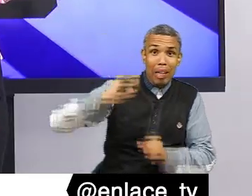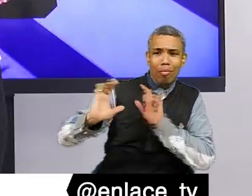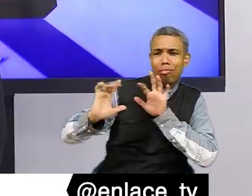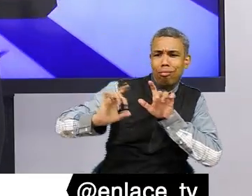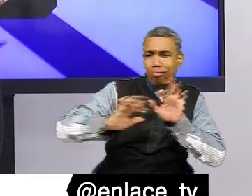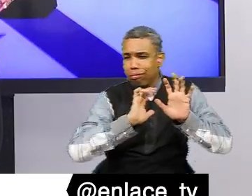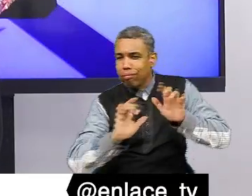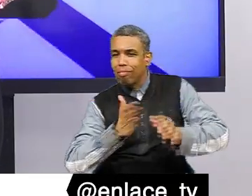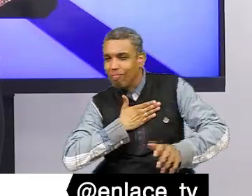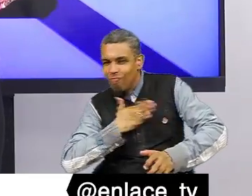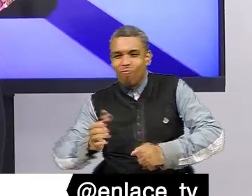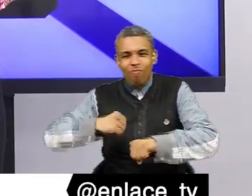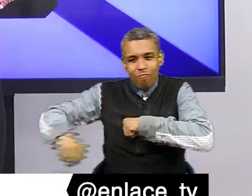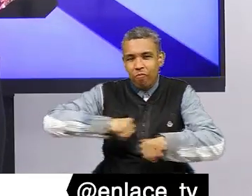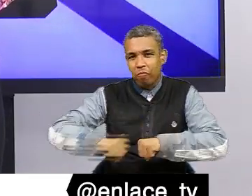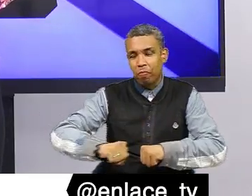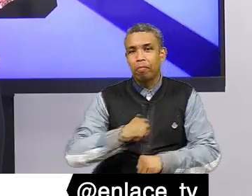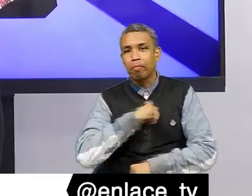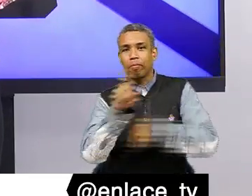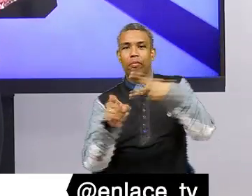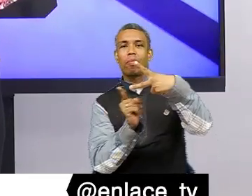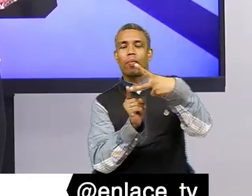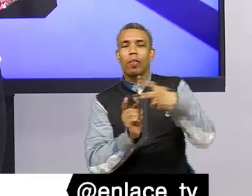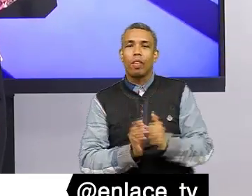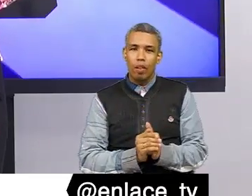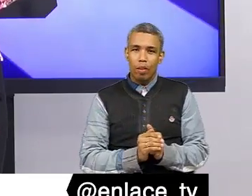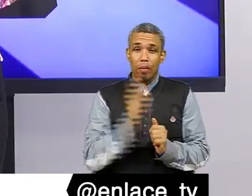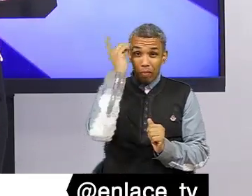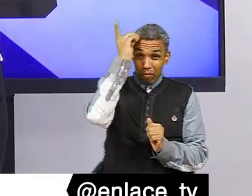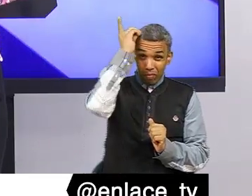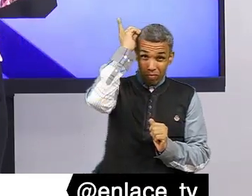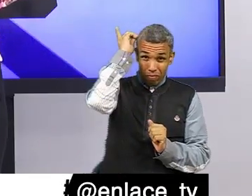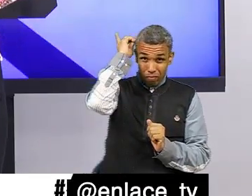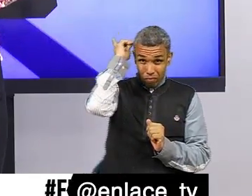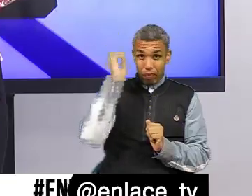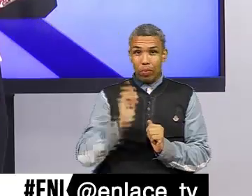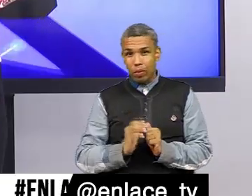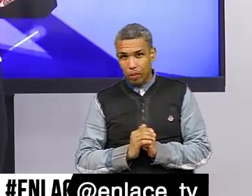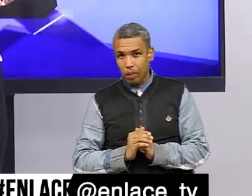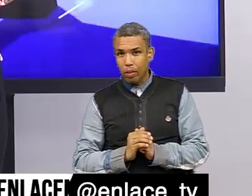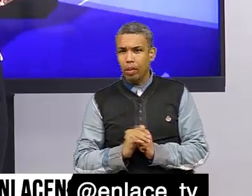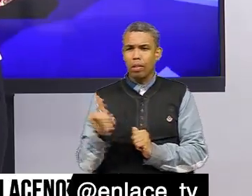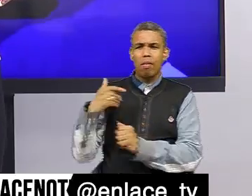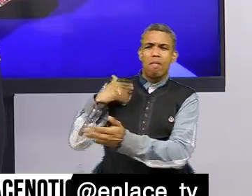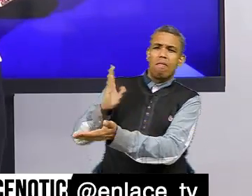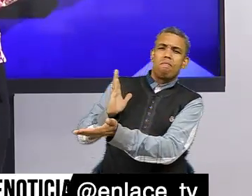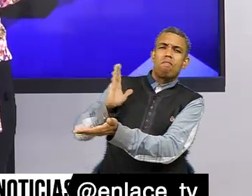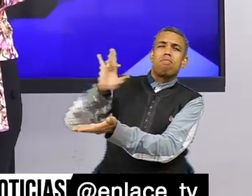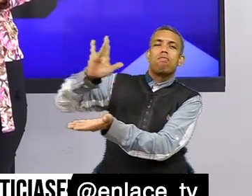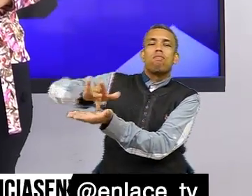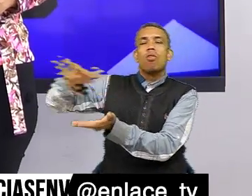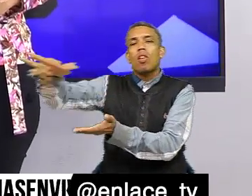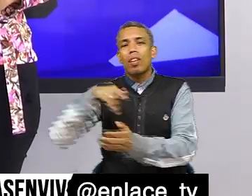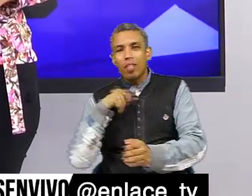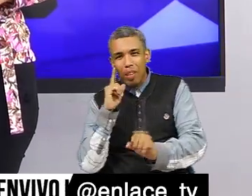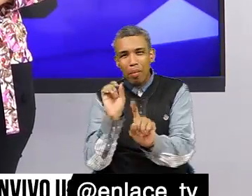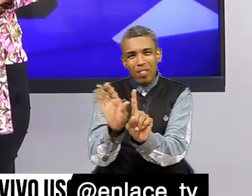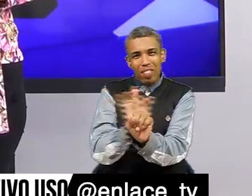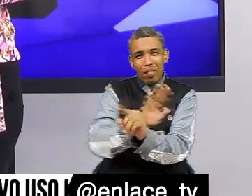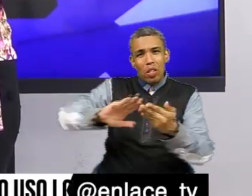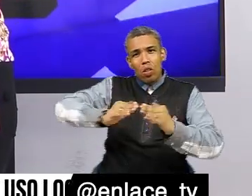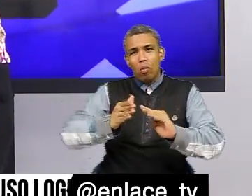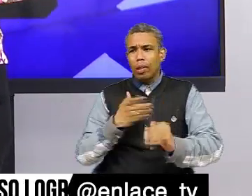iniciativa. Y en otras noticias, el alcalde de Barranca Bermeja, Darío Echeverri, fue recibido por los llaniteros en el marco de las fiestas patronales de la Virgen